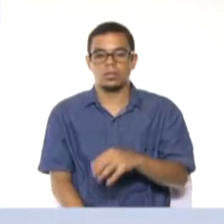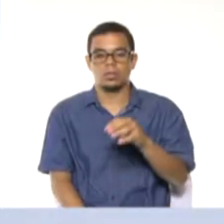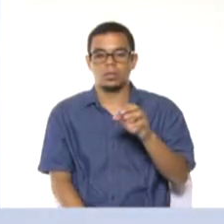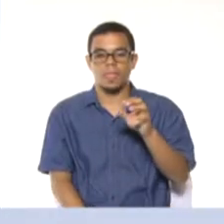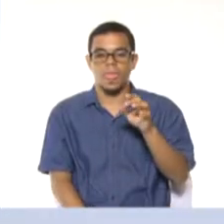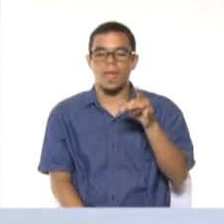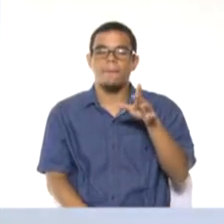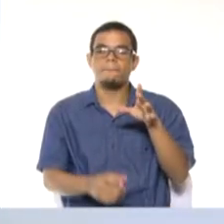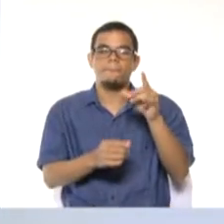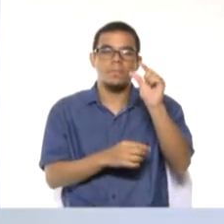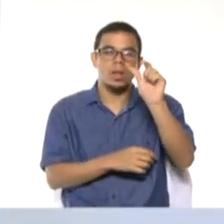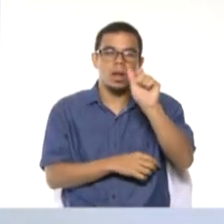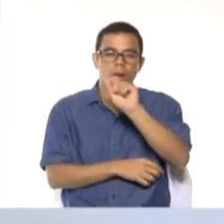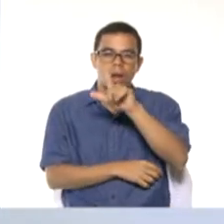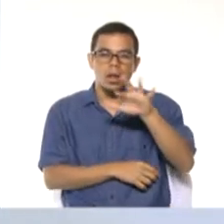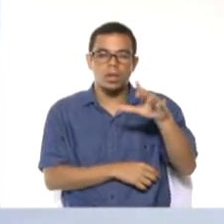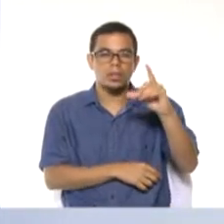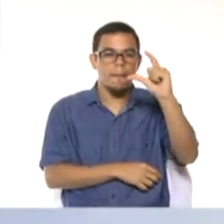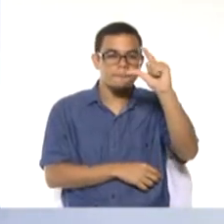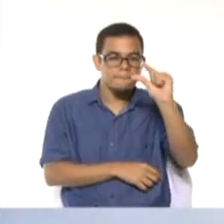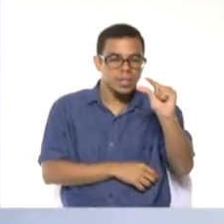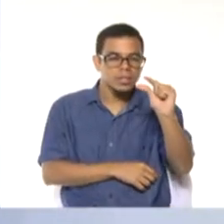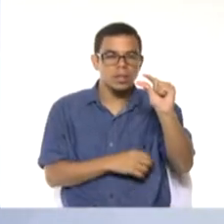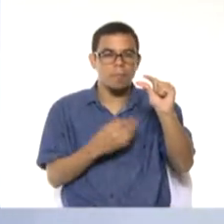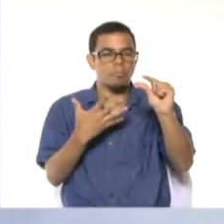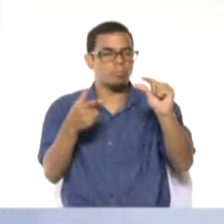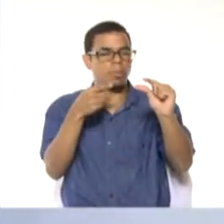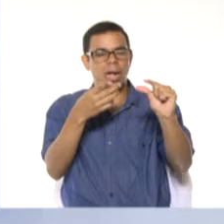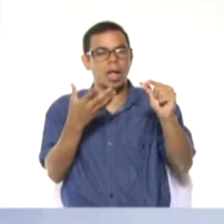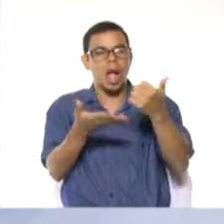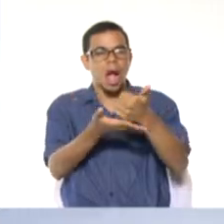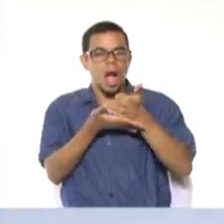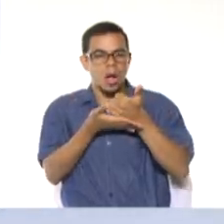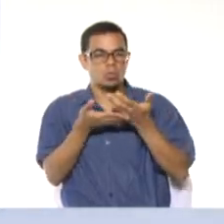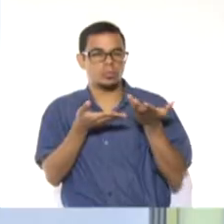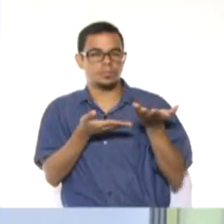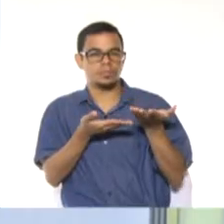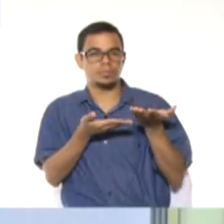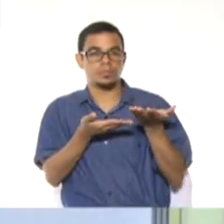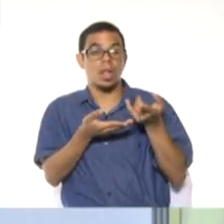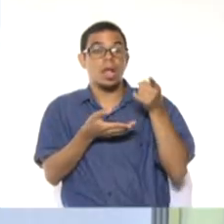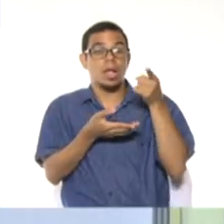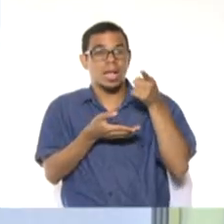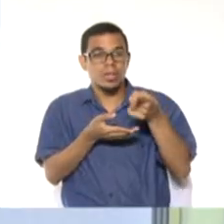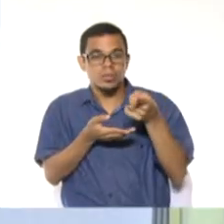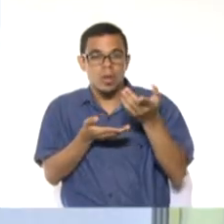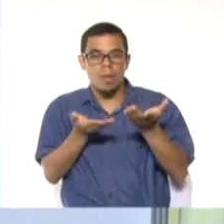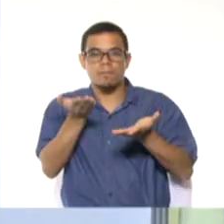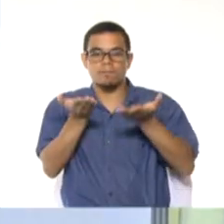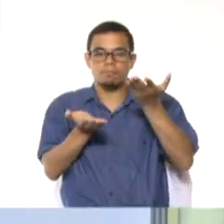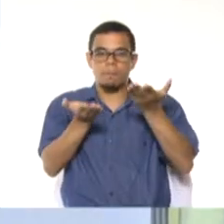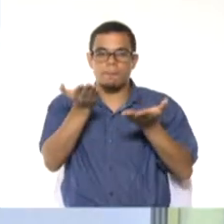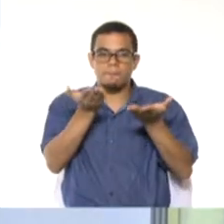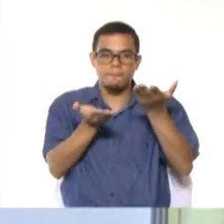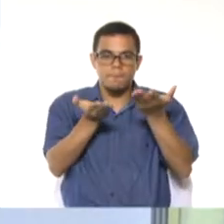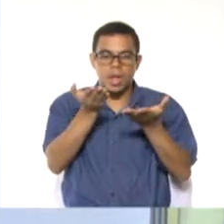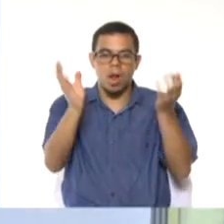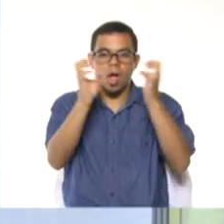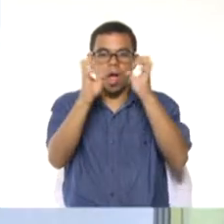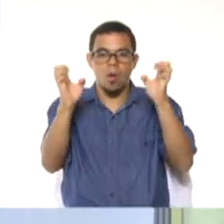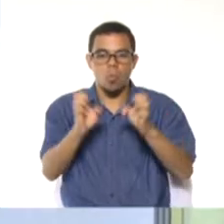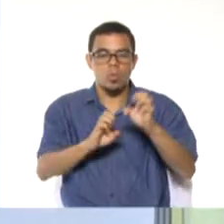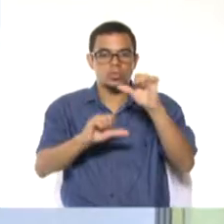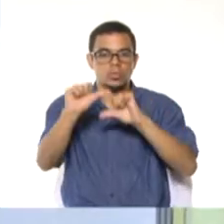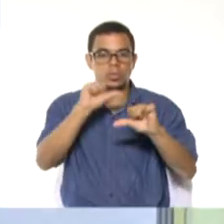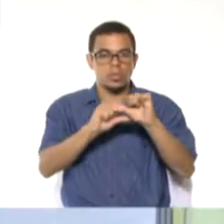acá? Me van a servir, me van a permitir balancear mi ecuación, pero poco a poco vamos